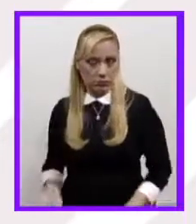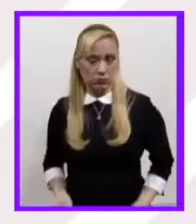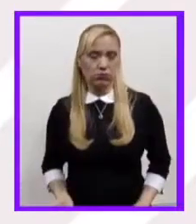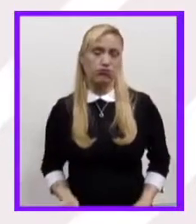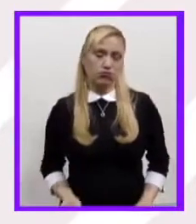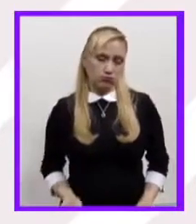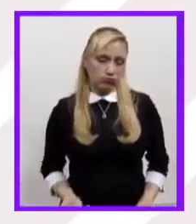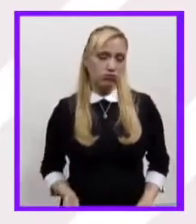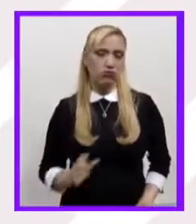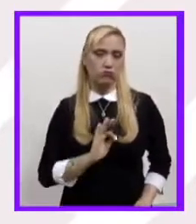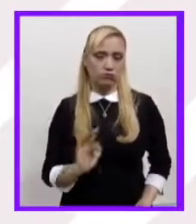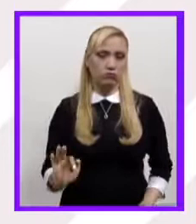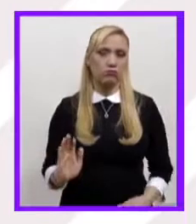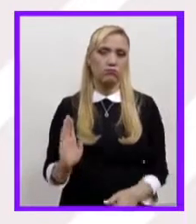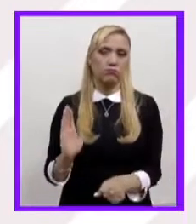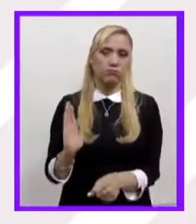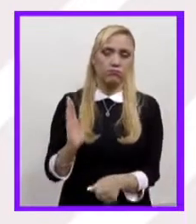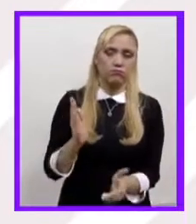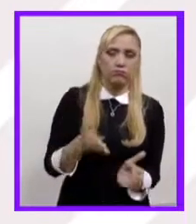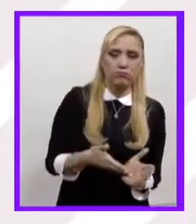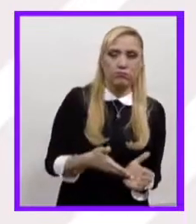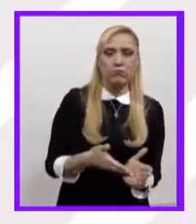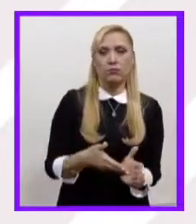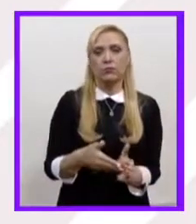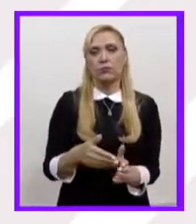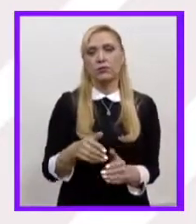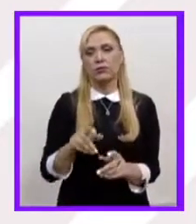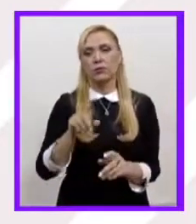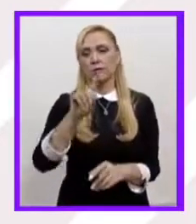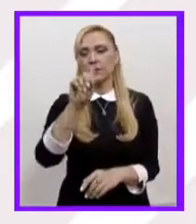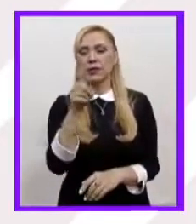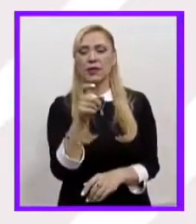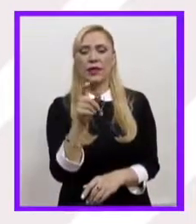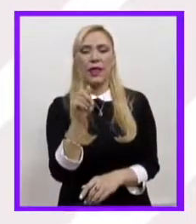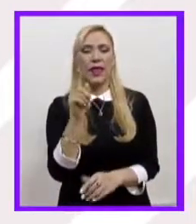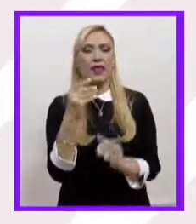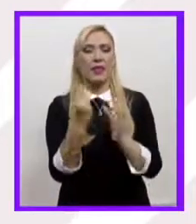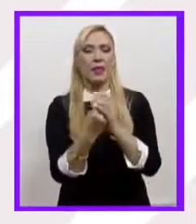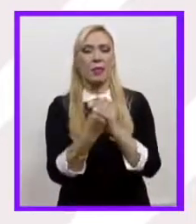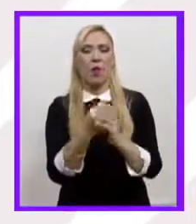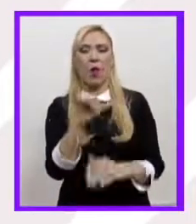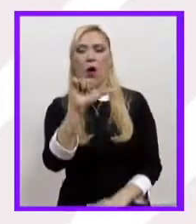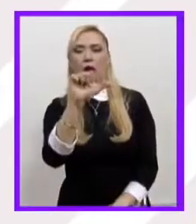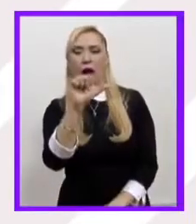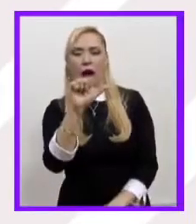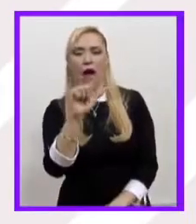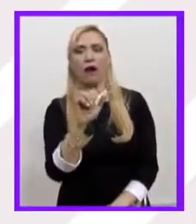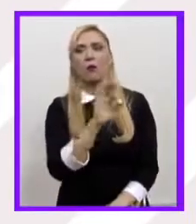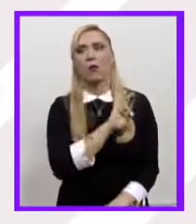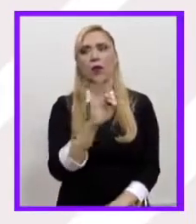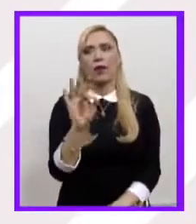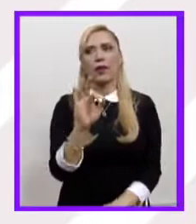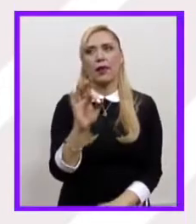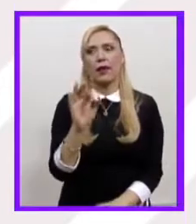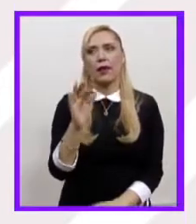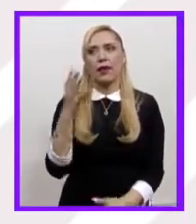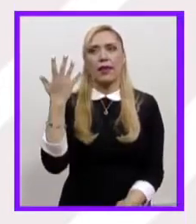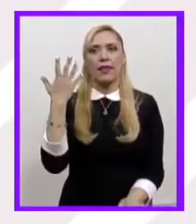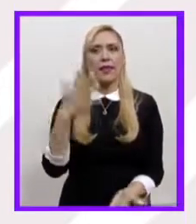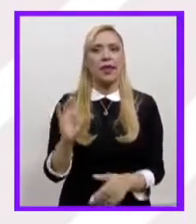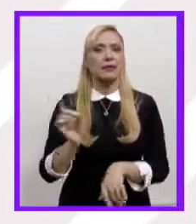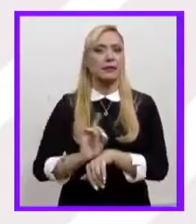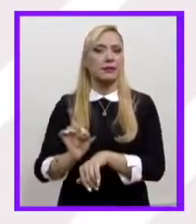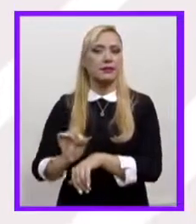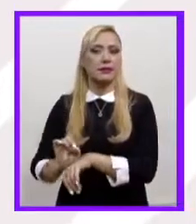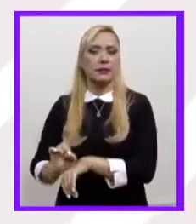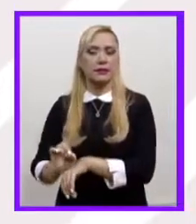implementar una infracción de tipo A. Una infracción de tipo A es de 1 a 10 veces una multa de unidad de medida, es decir,